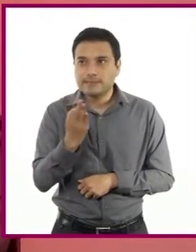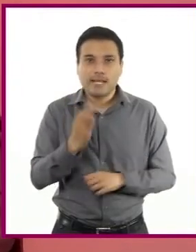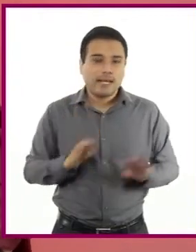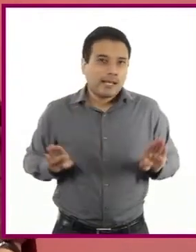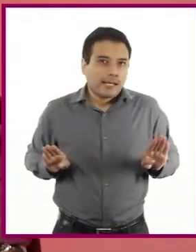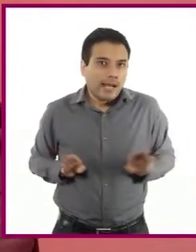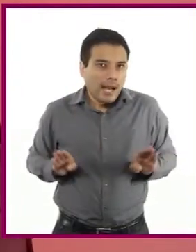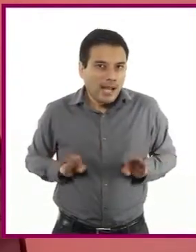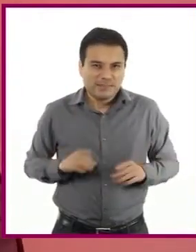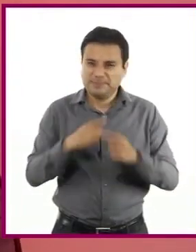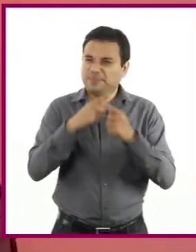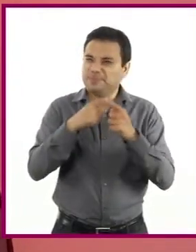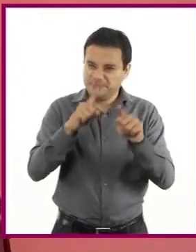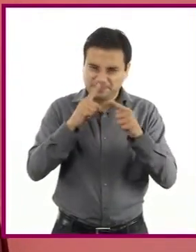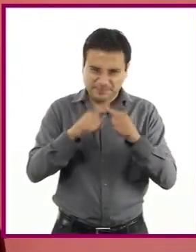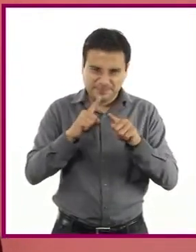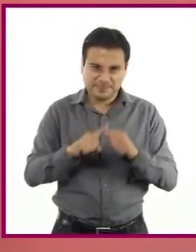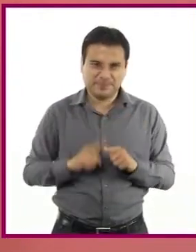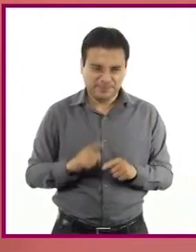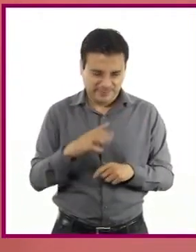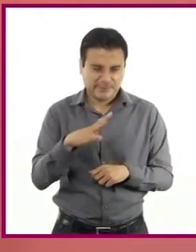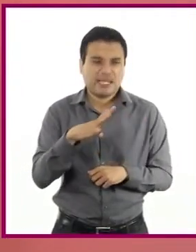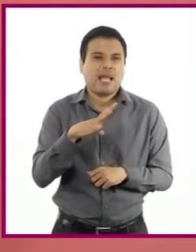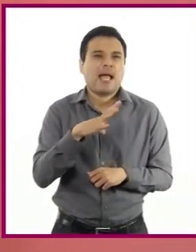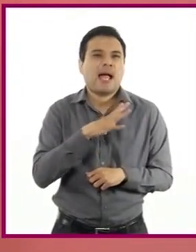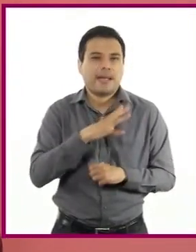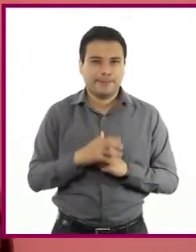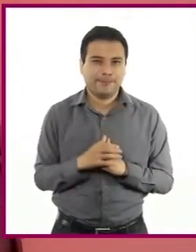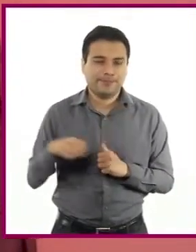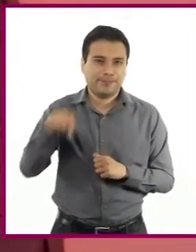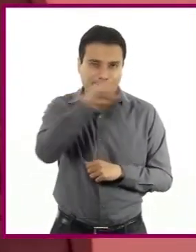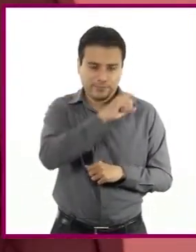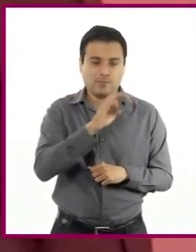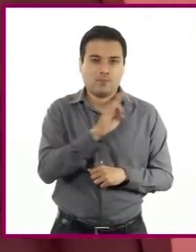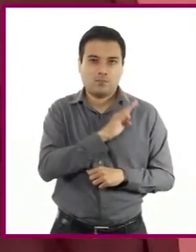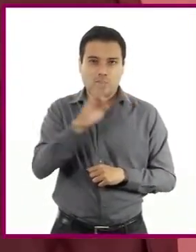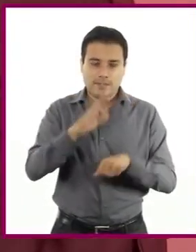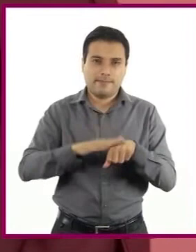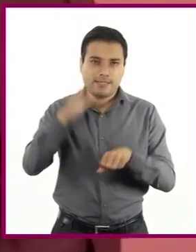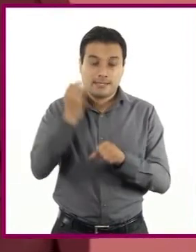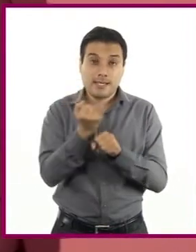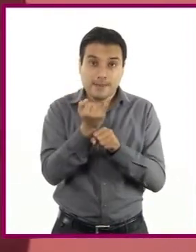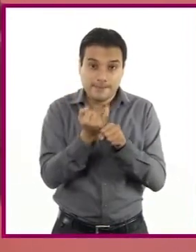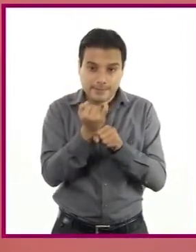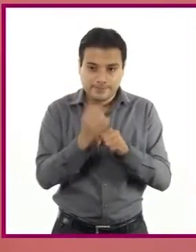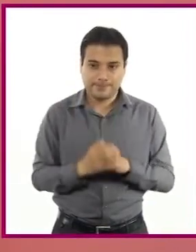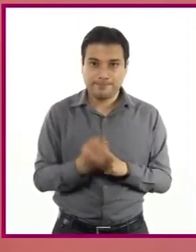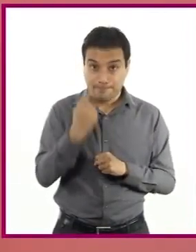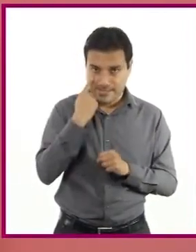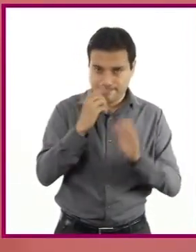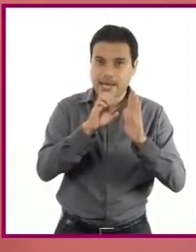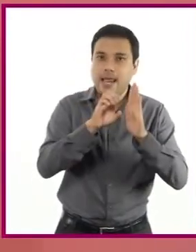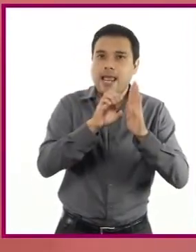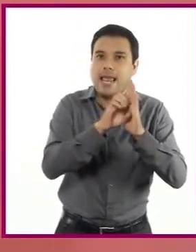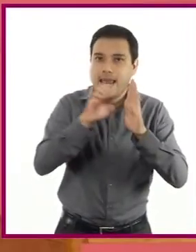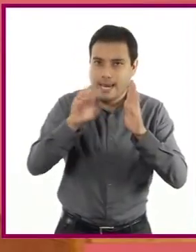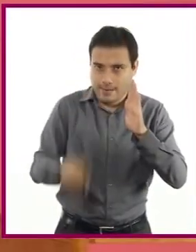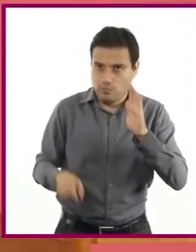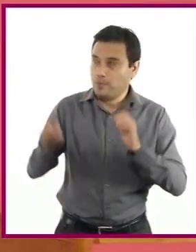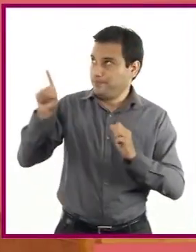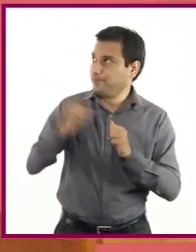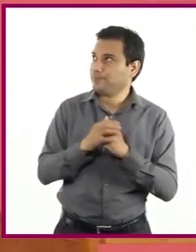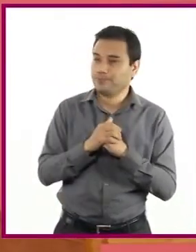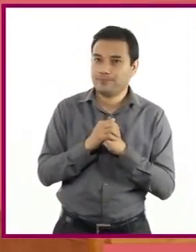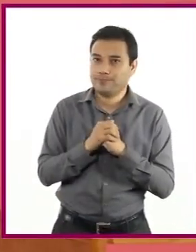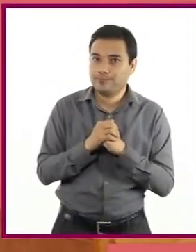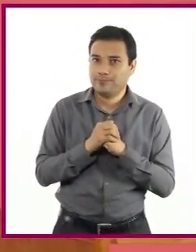bibliografía que es posible consultar para ampliar la investigación. Vean esta. Es una